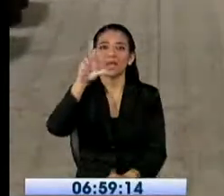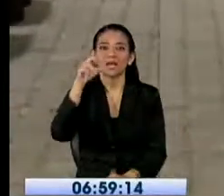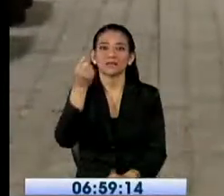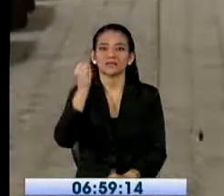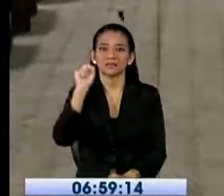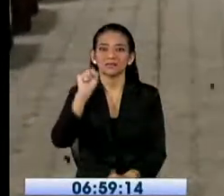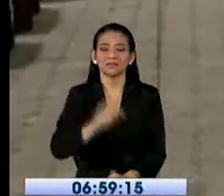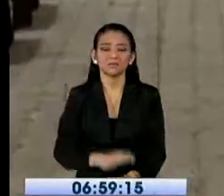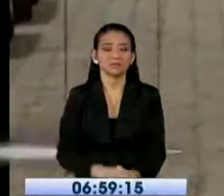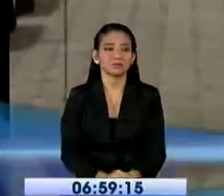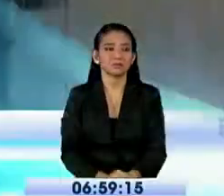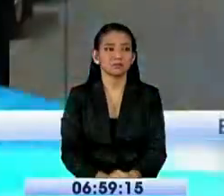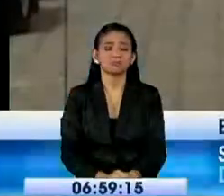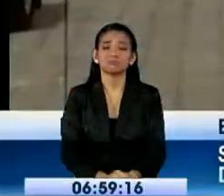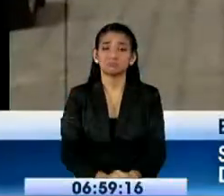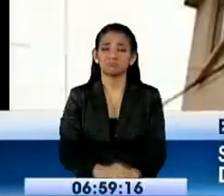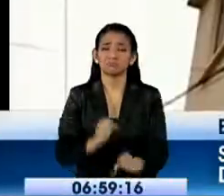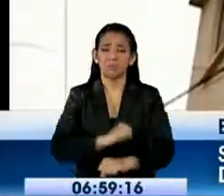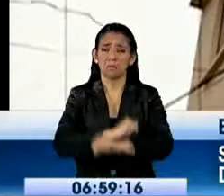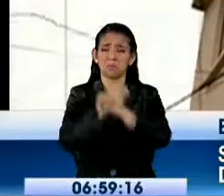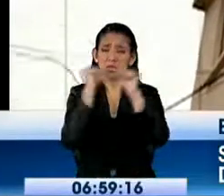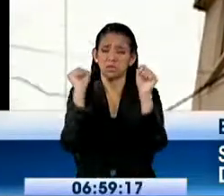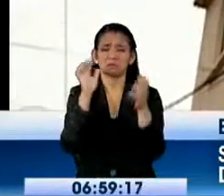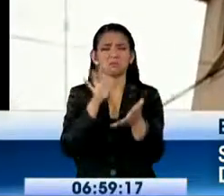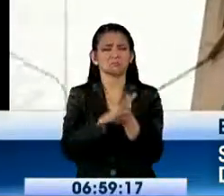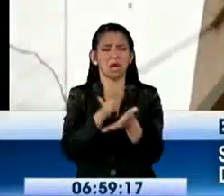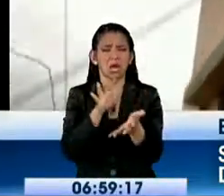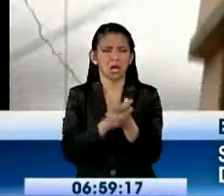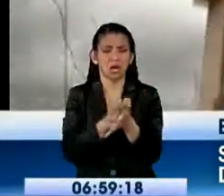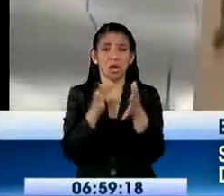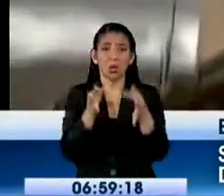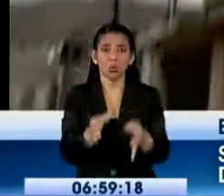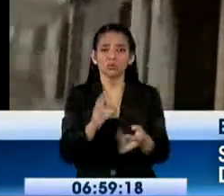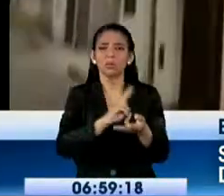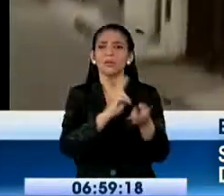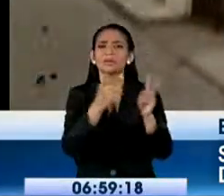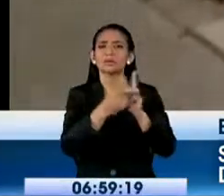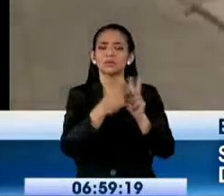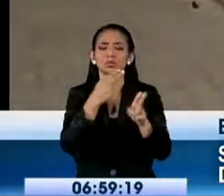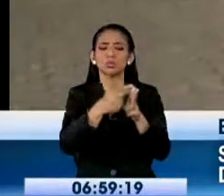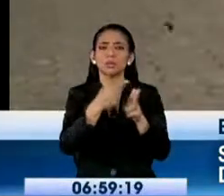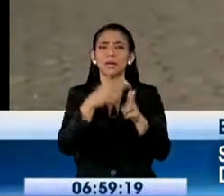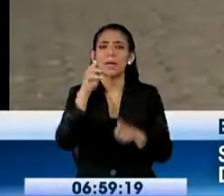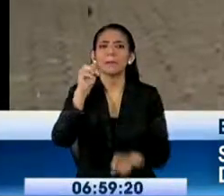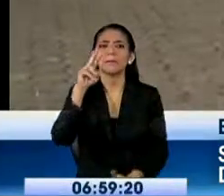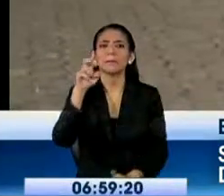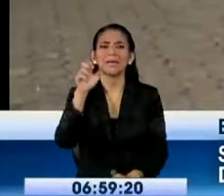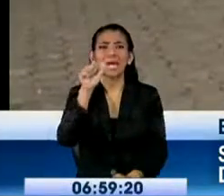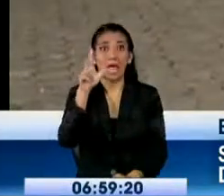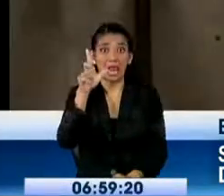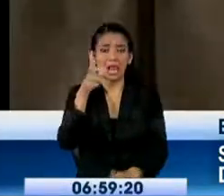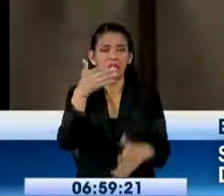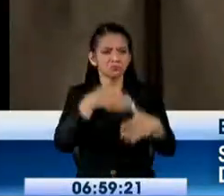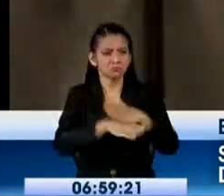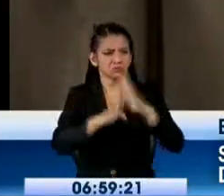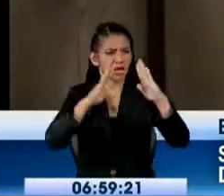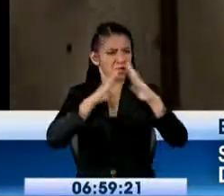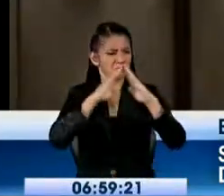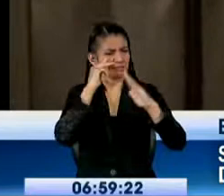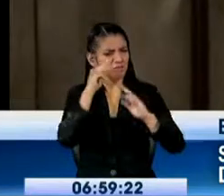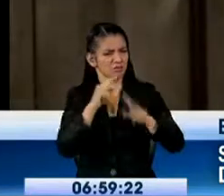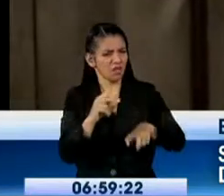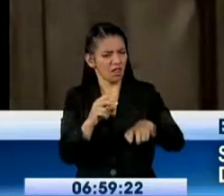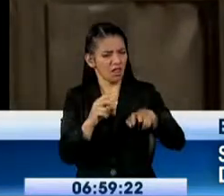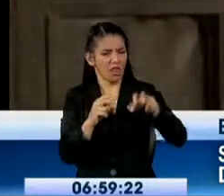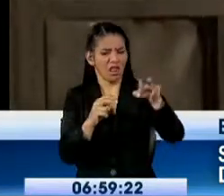La tranquila mañana de los allegados de Miguel Ángel P. se vio alterada cuando uno de los familiares observó que algo estaba colgado de las gradas que bajan al